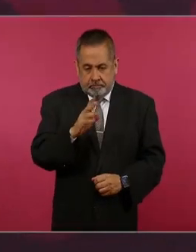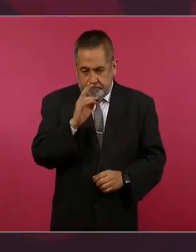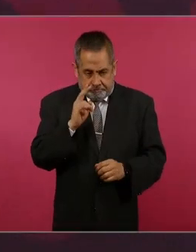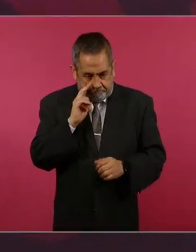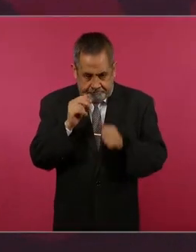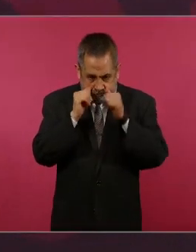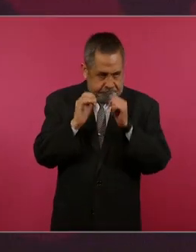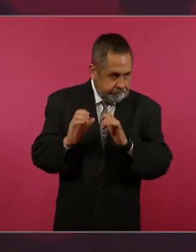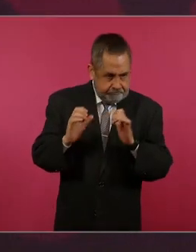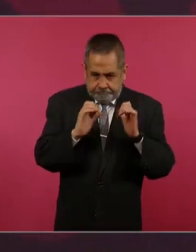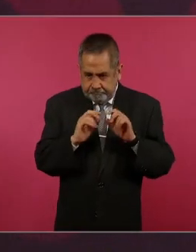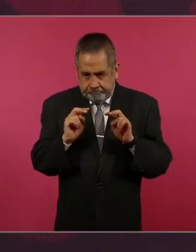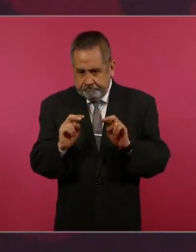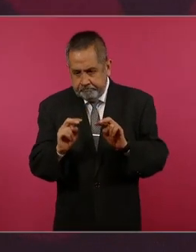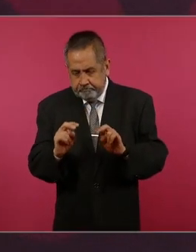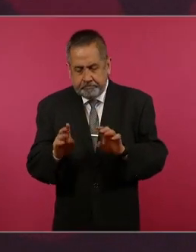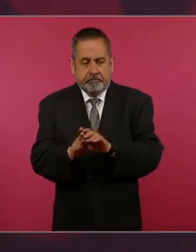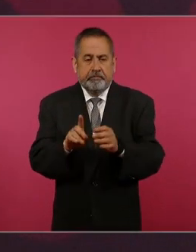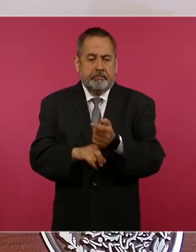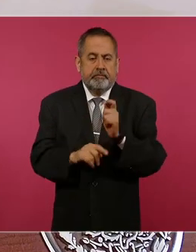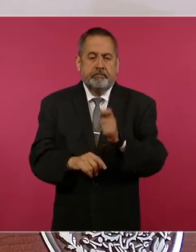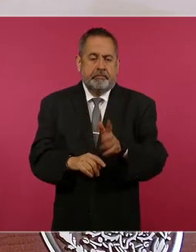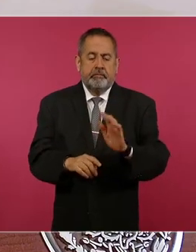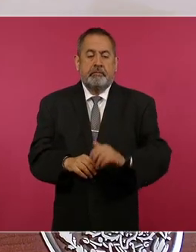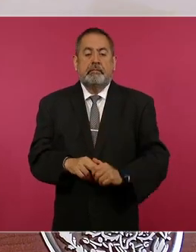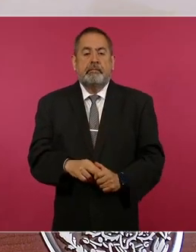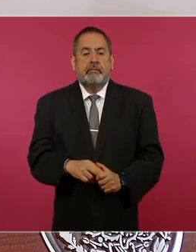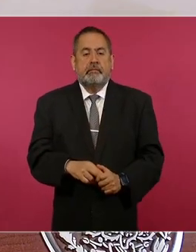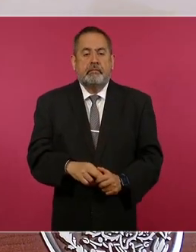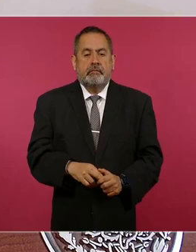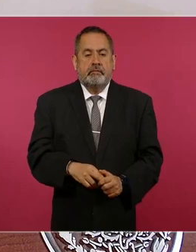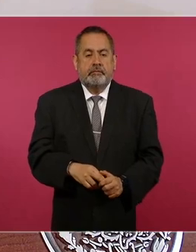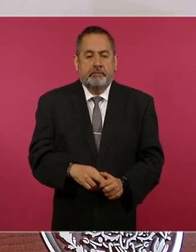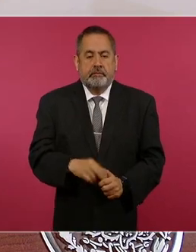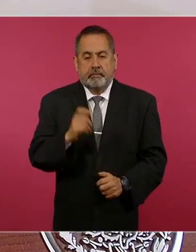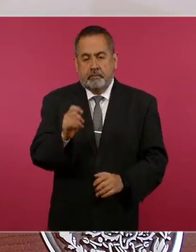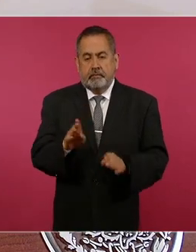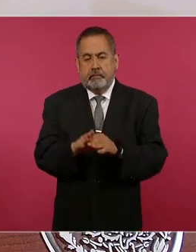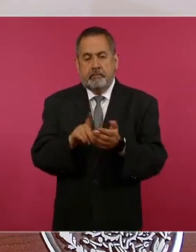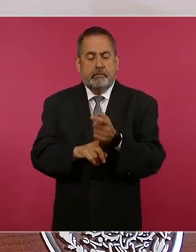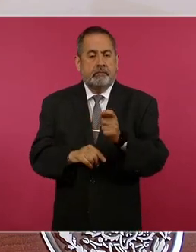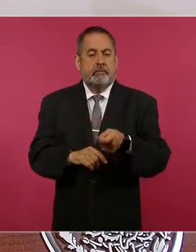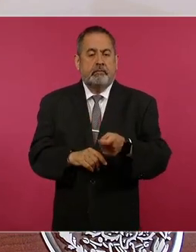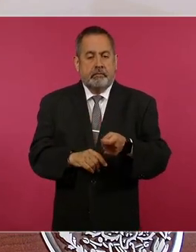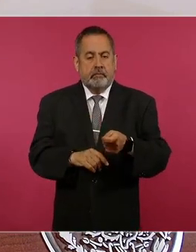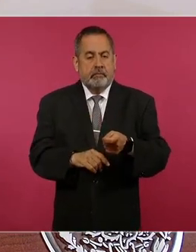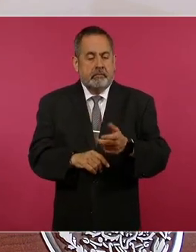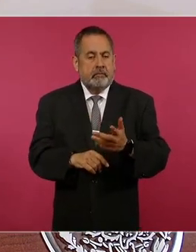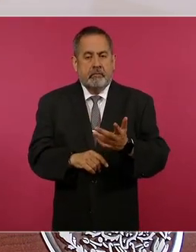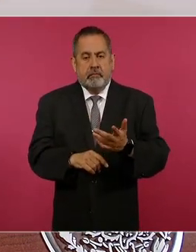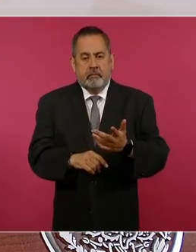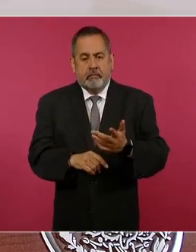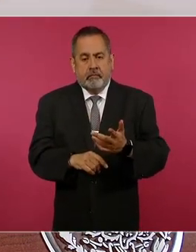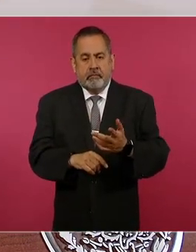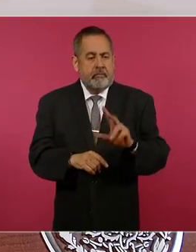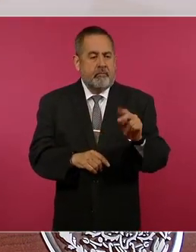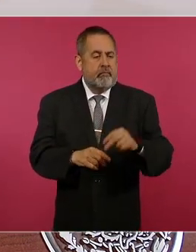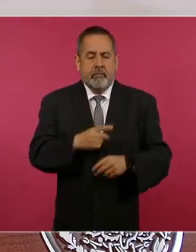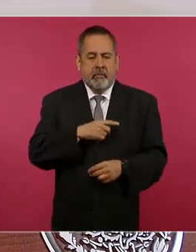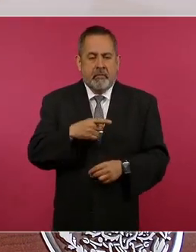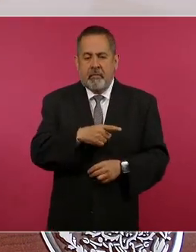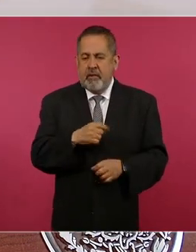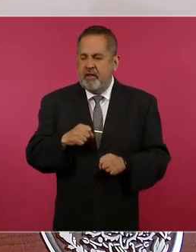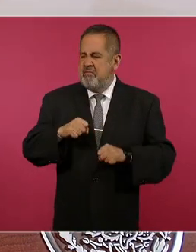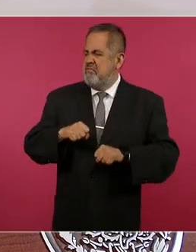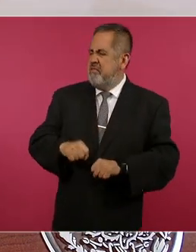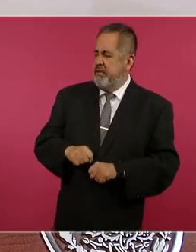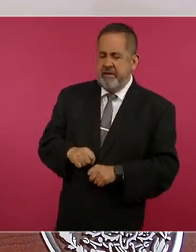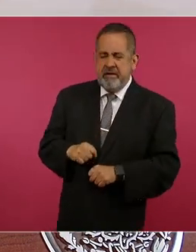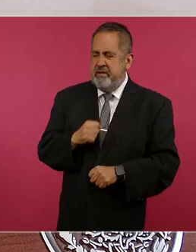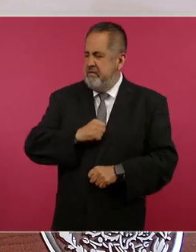una